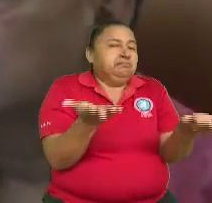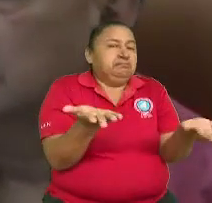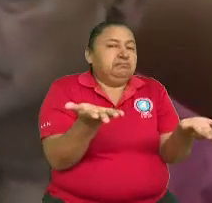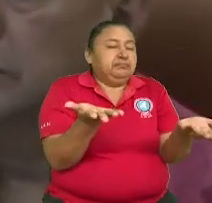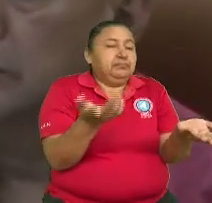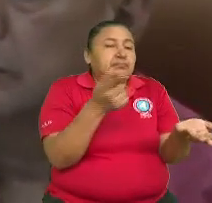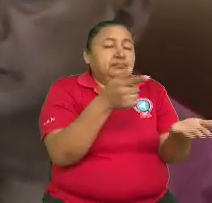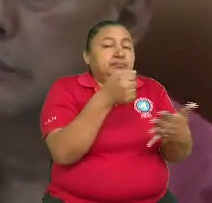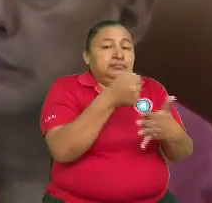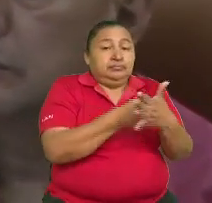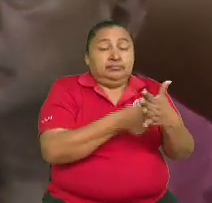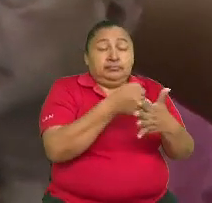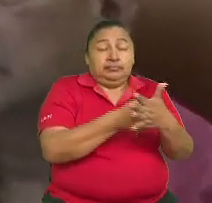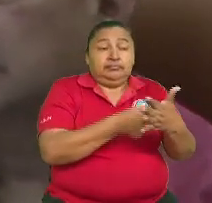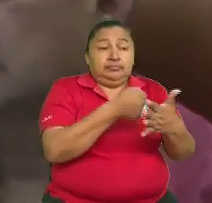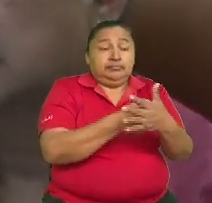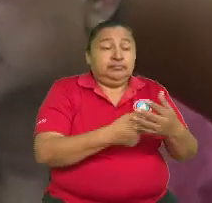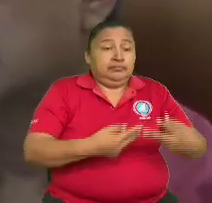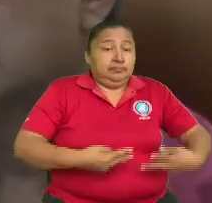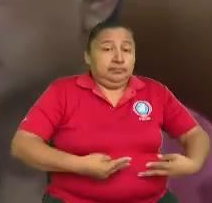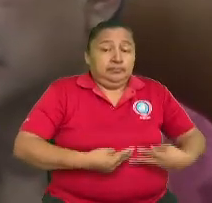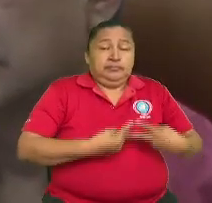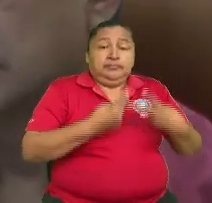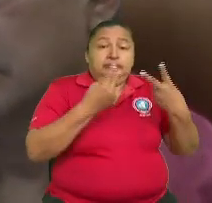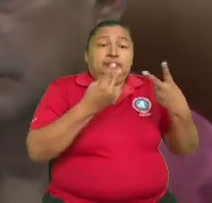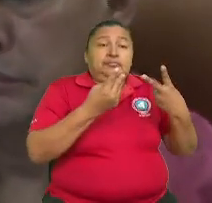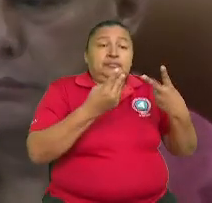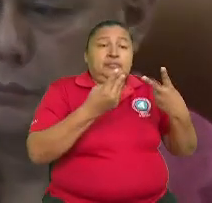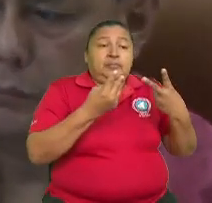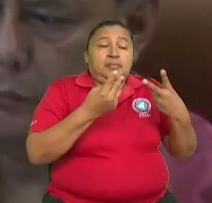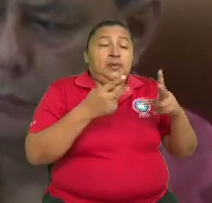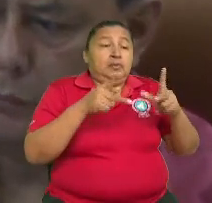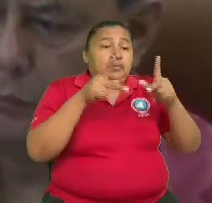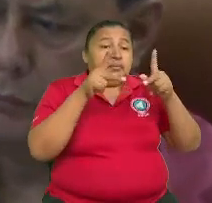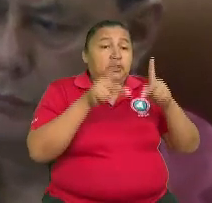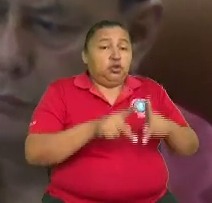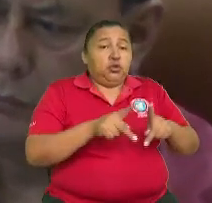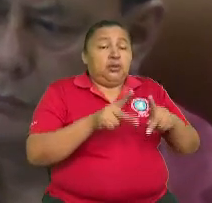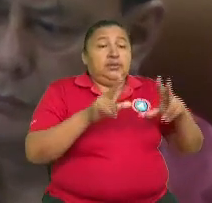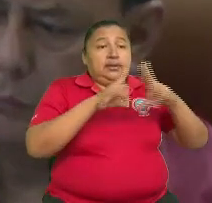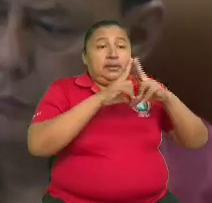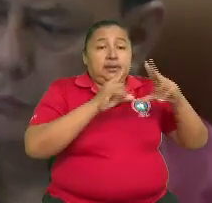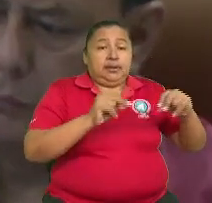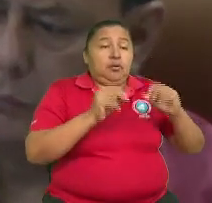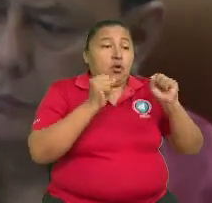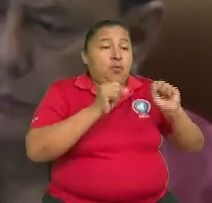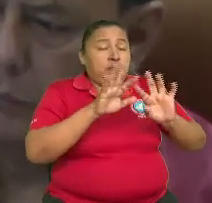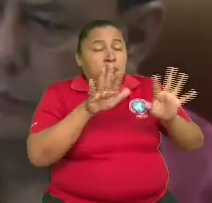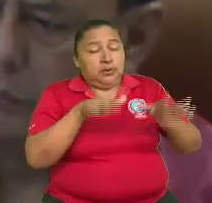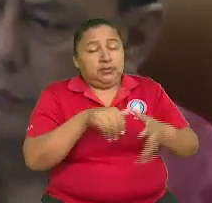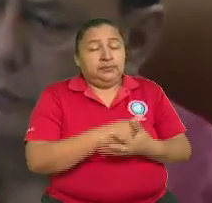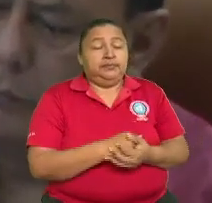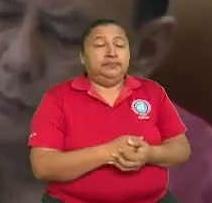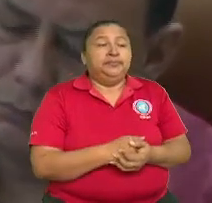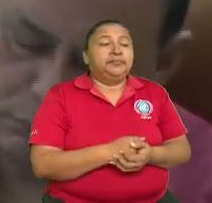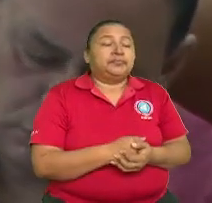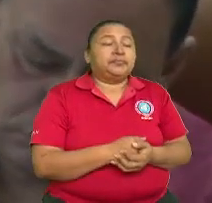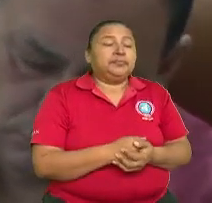para defender la vida de las y los nicaragüenses.